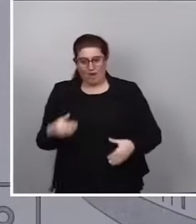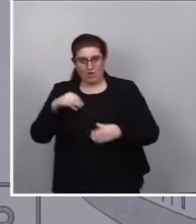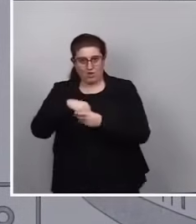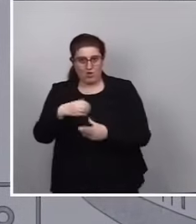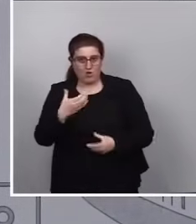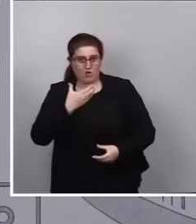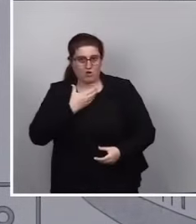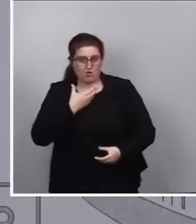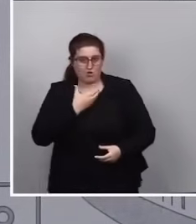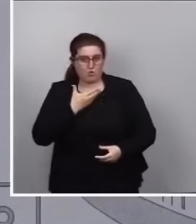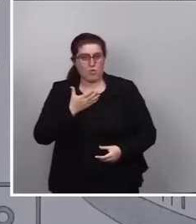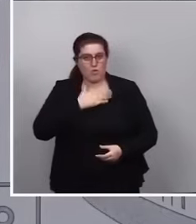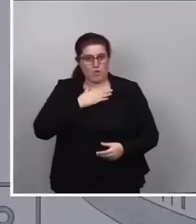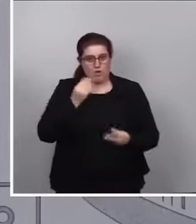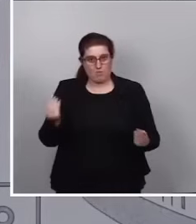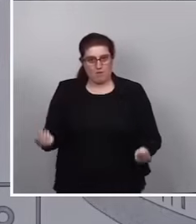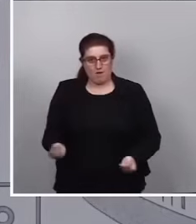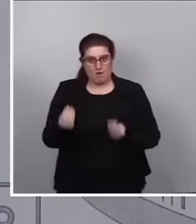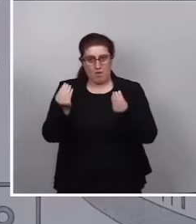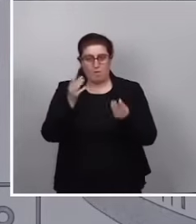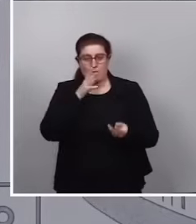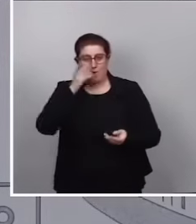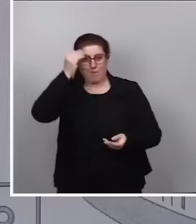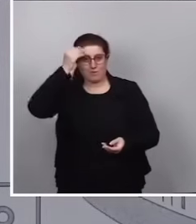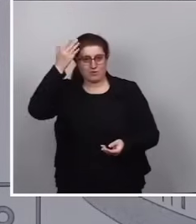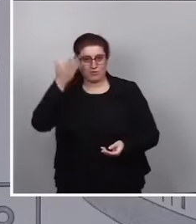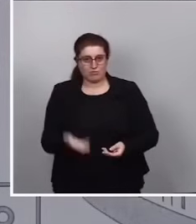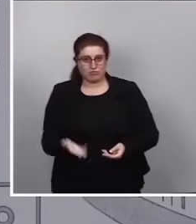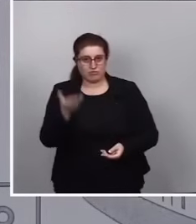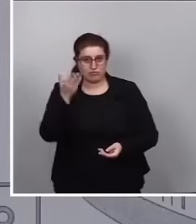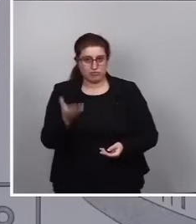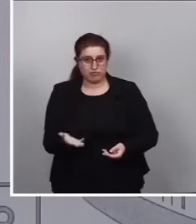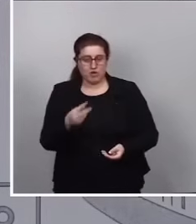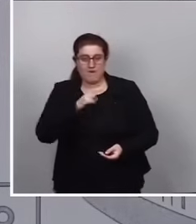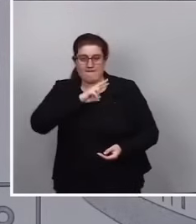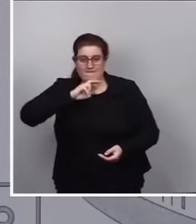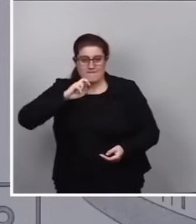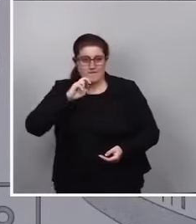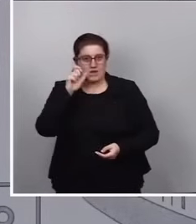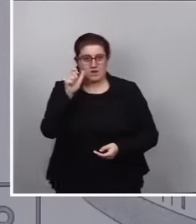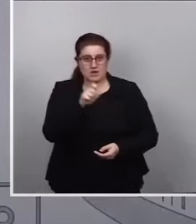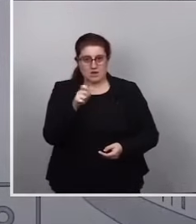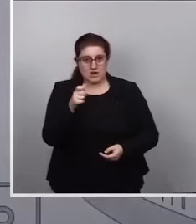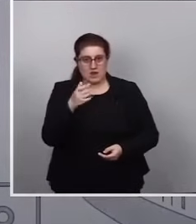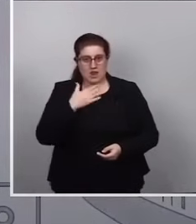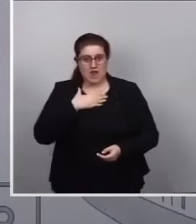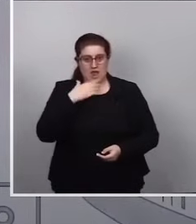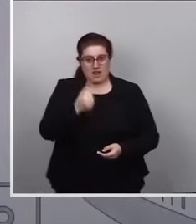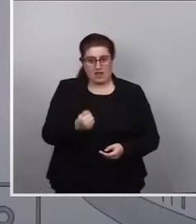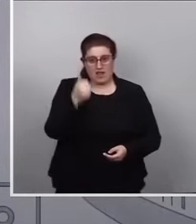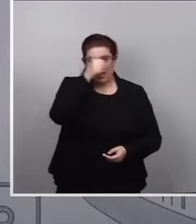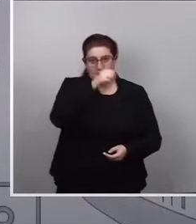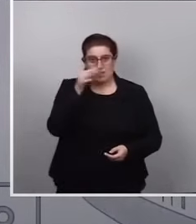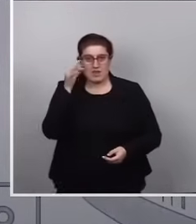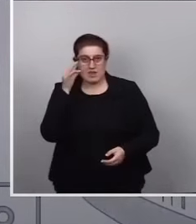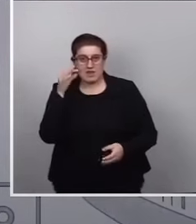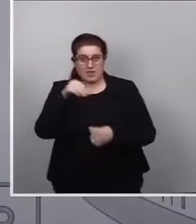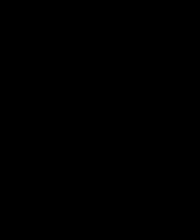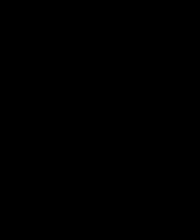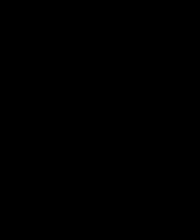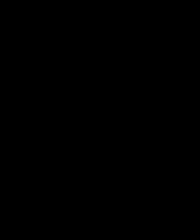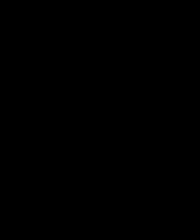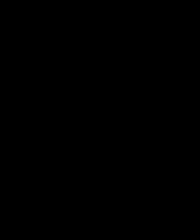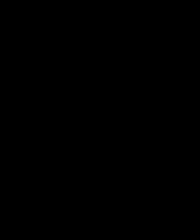afectados creo que es muy importante poner en valor el trabajo de los alcaldes y alcaldesas de los municipios